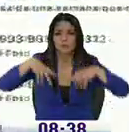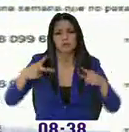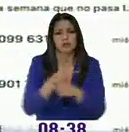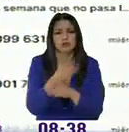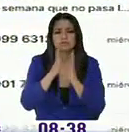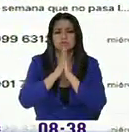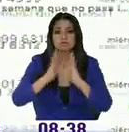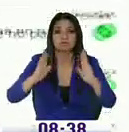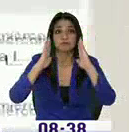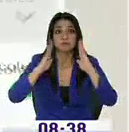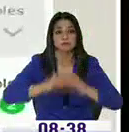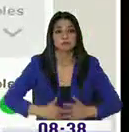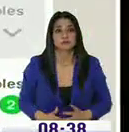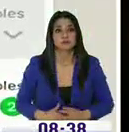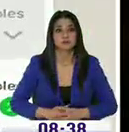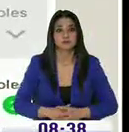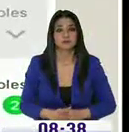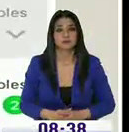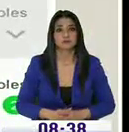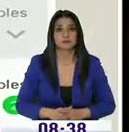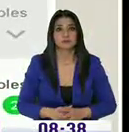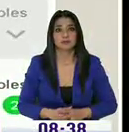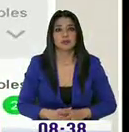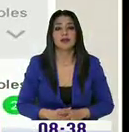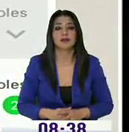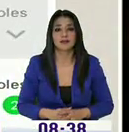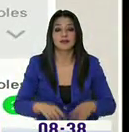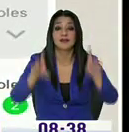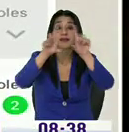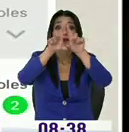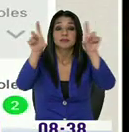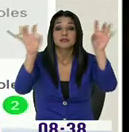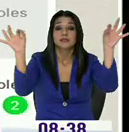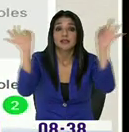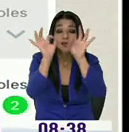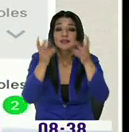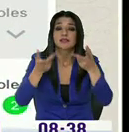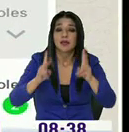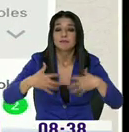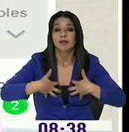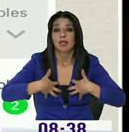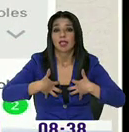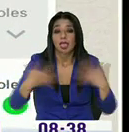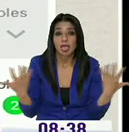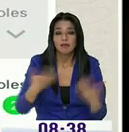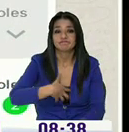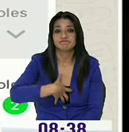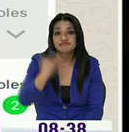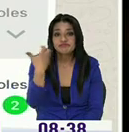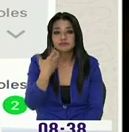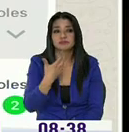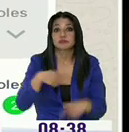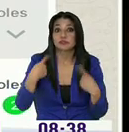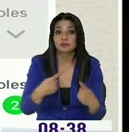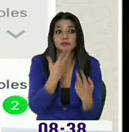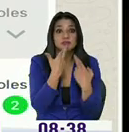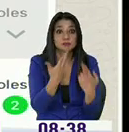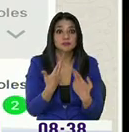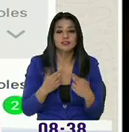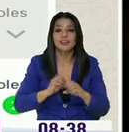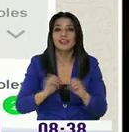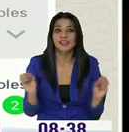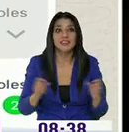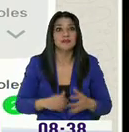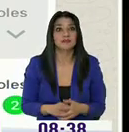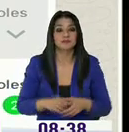esperamos atención. Nunca falta la empresa eléctrica Quito, nunca falta, todos los días, nunca nos responden tampoco. Es como que no existimos,